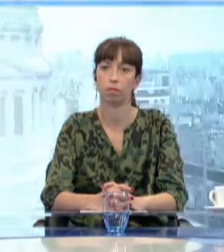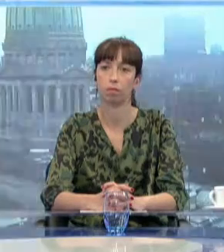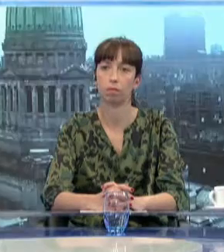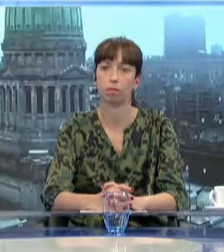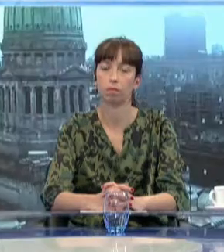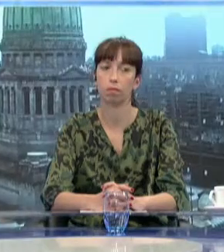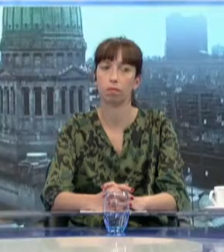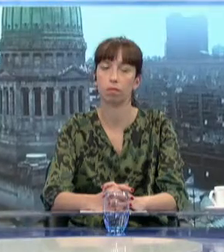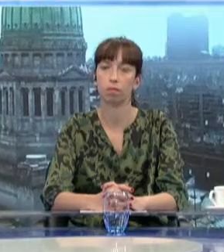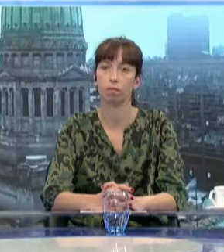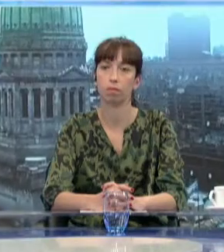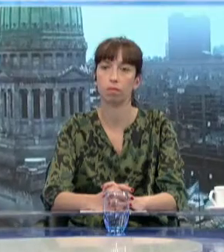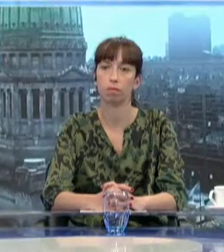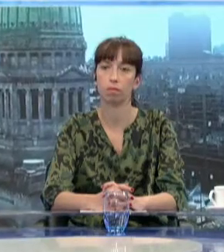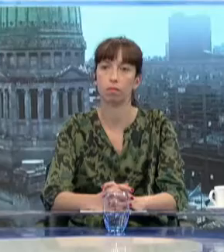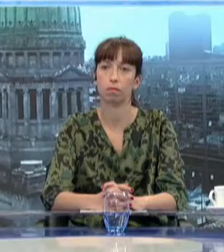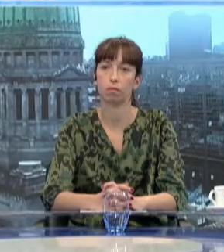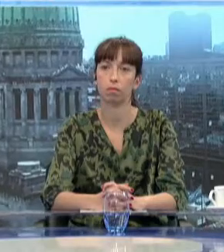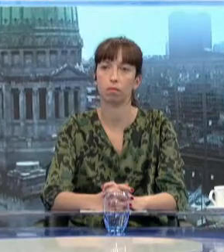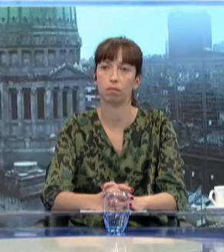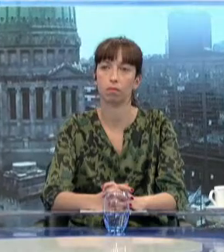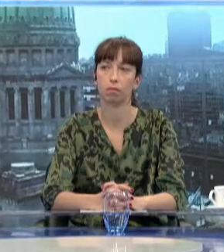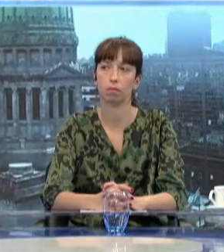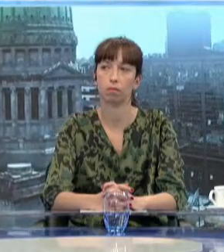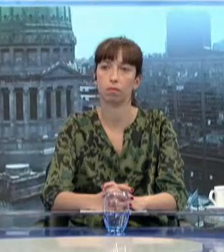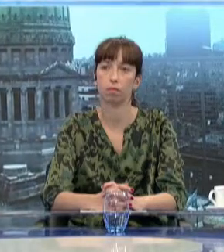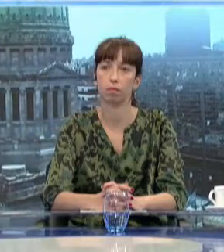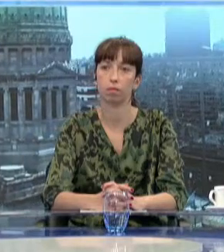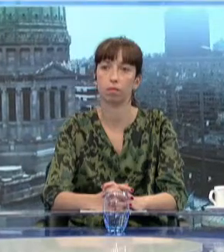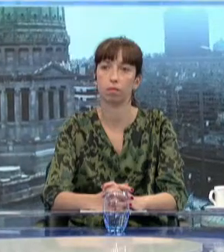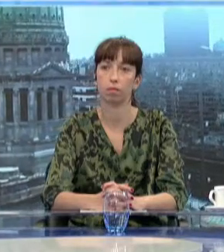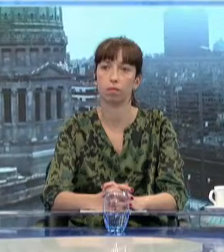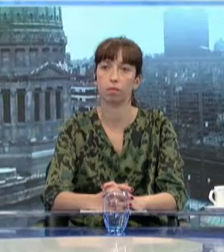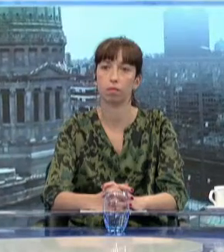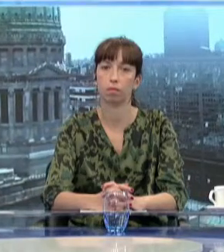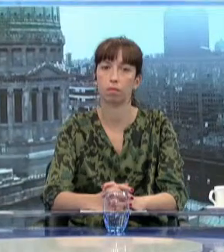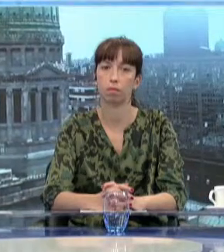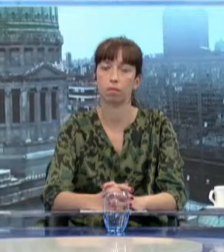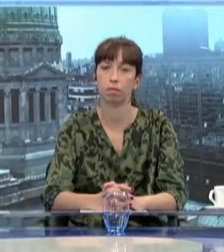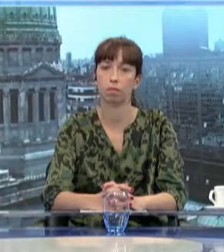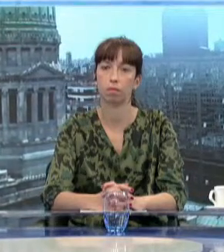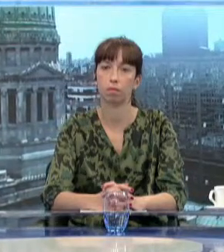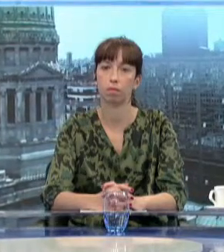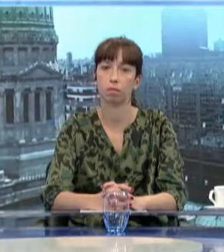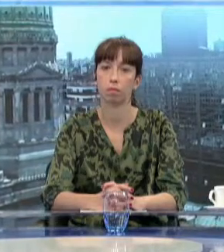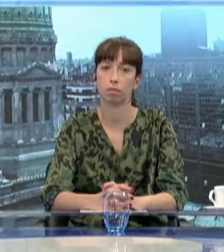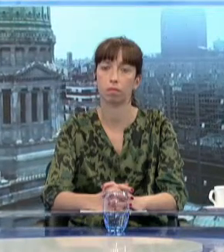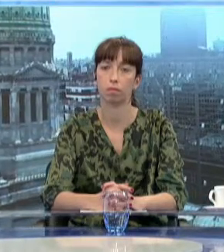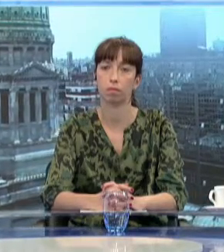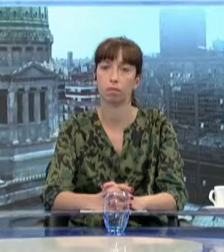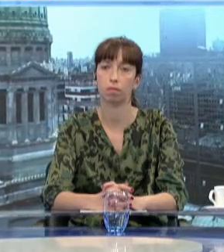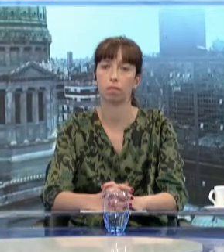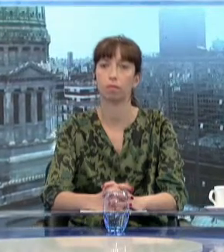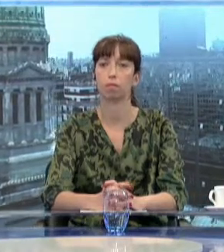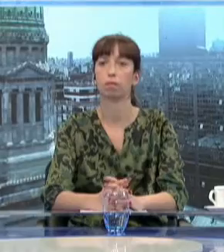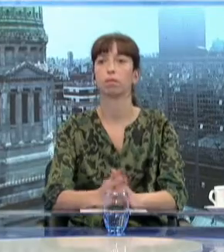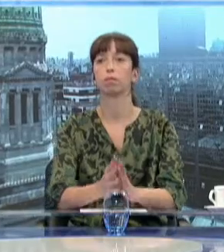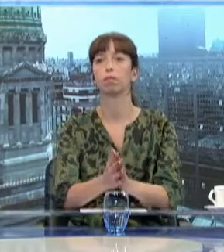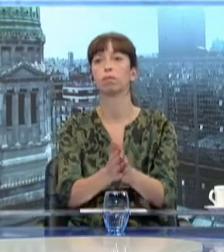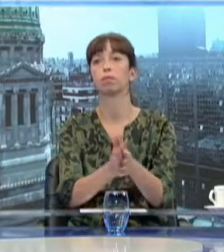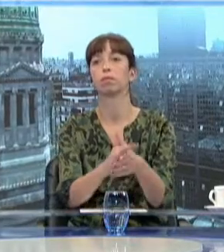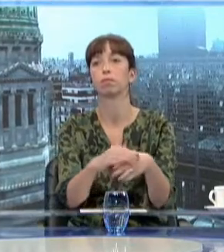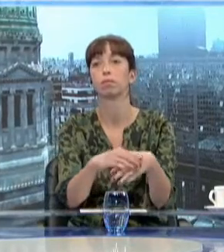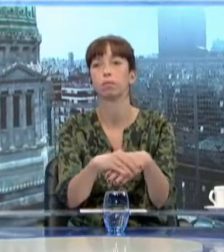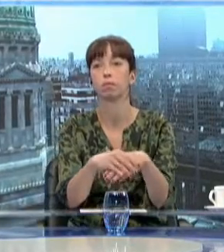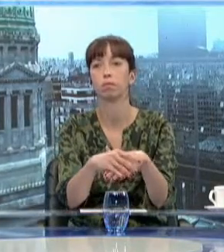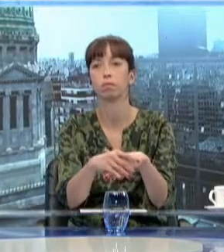inflación oficial hoy es el 31%. No me quiero guiar por algunas consultoras